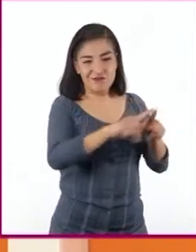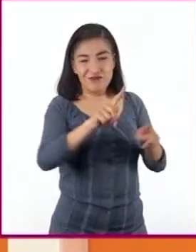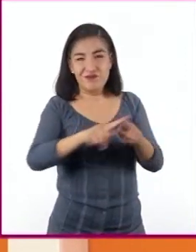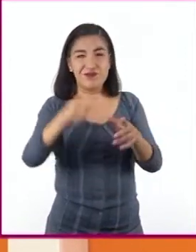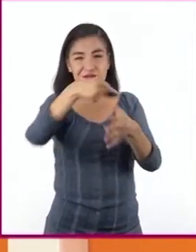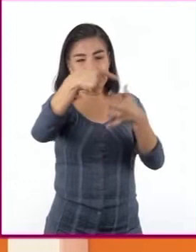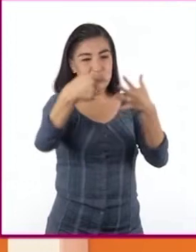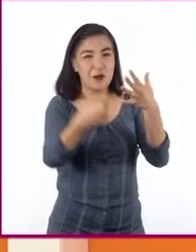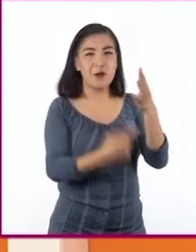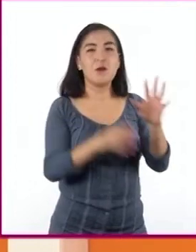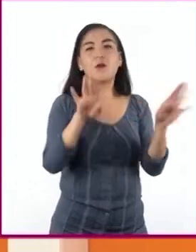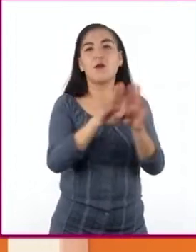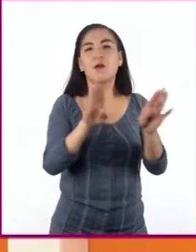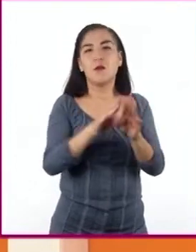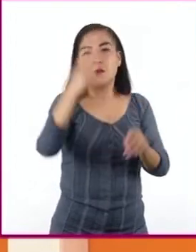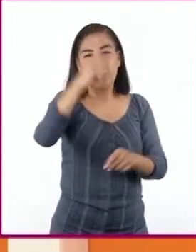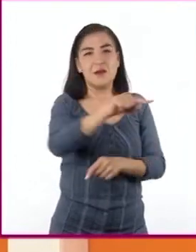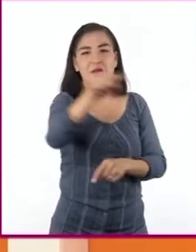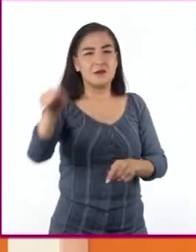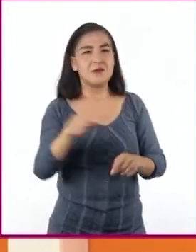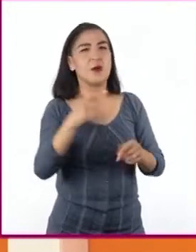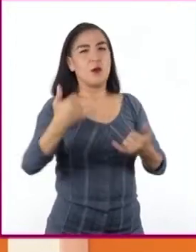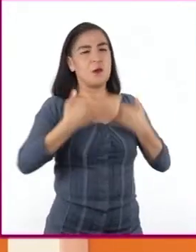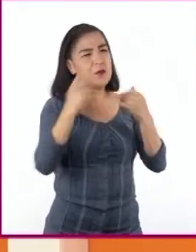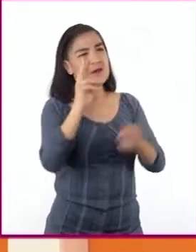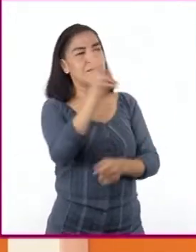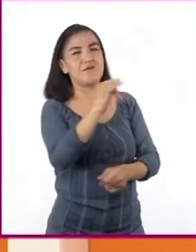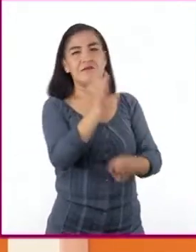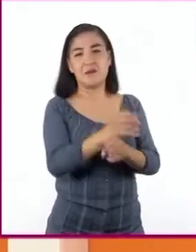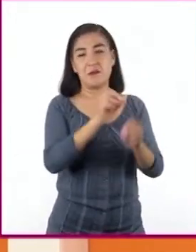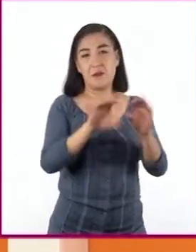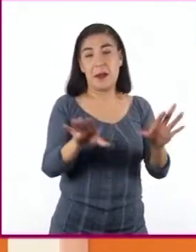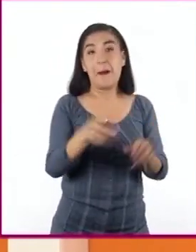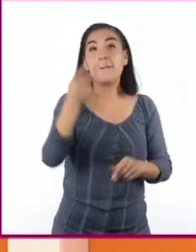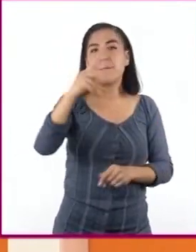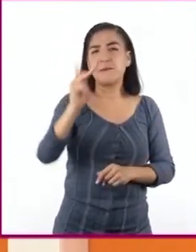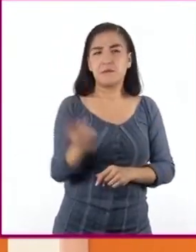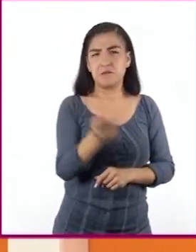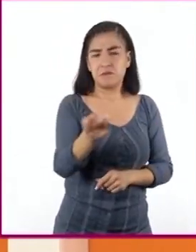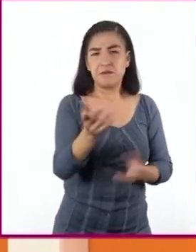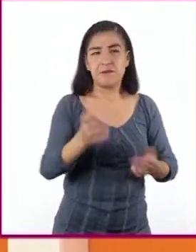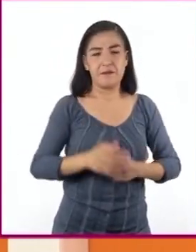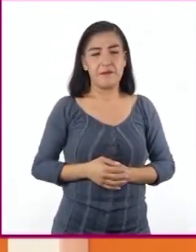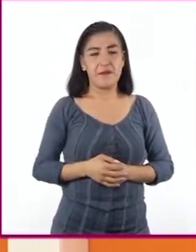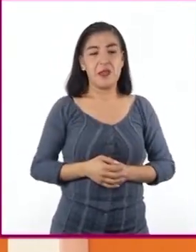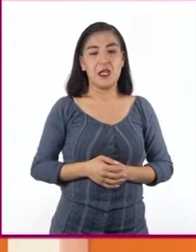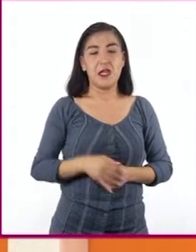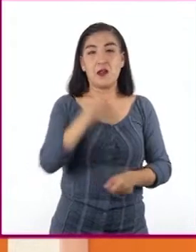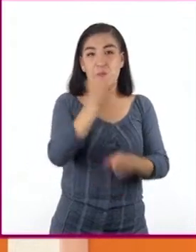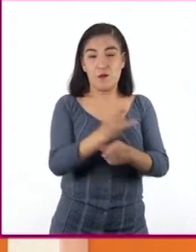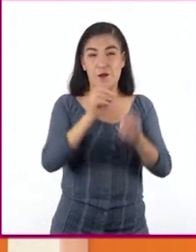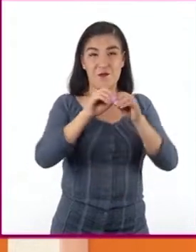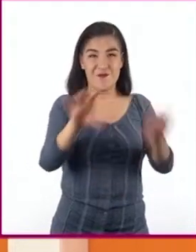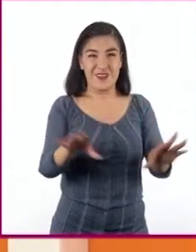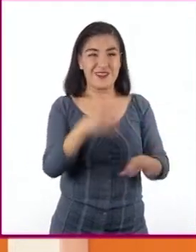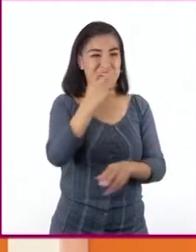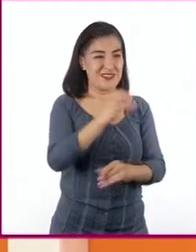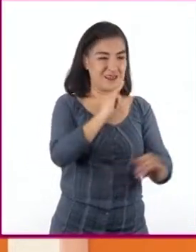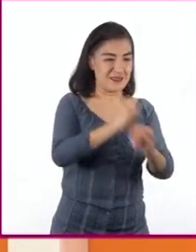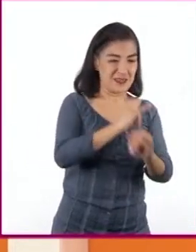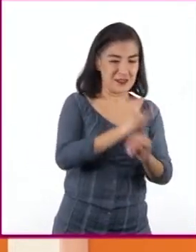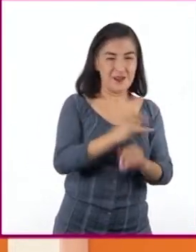información. Sin embargo, la pregunta es, ¿la información que reciben de las redes sociales y los medios